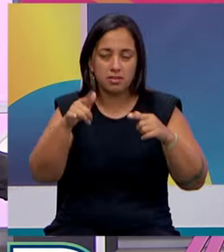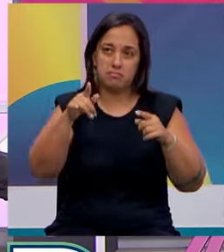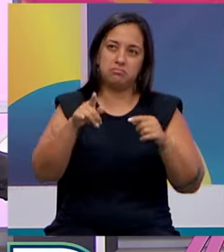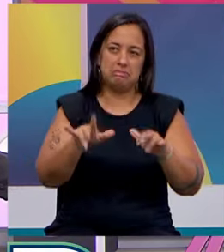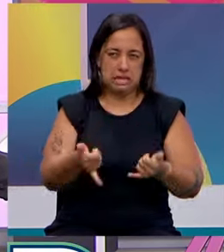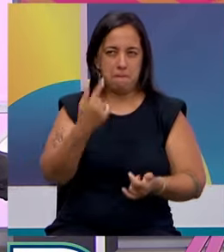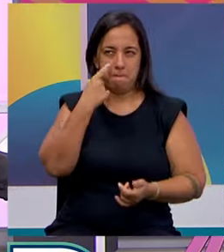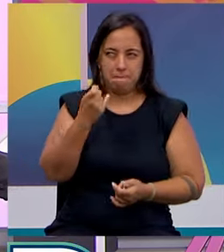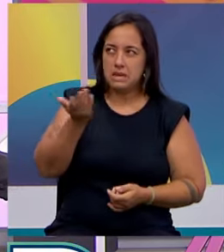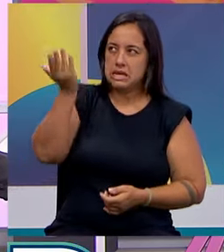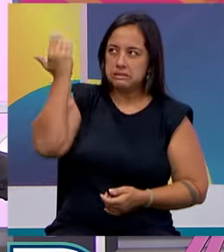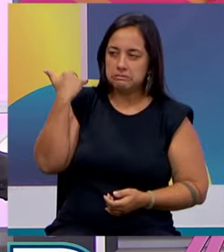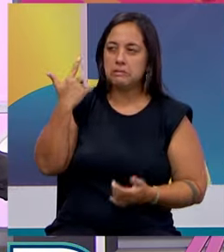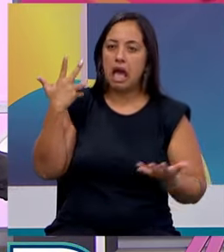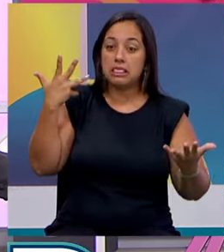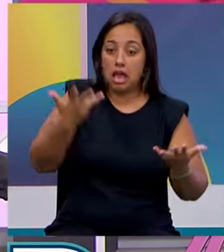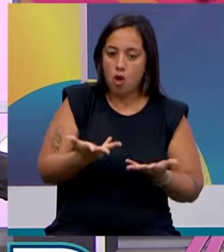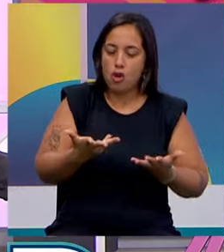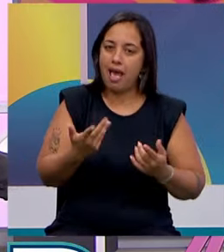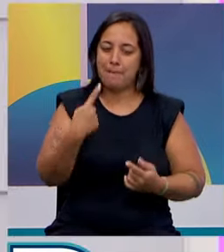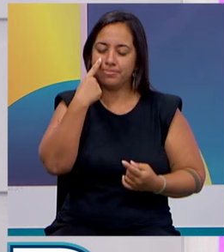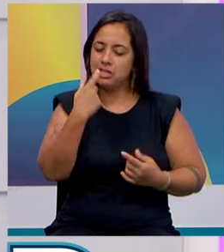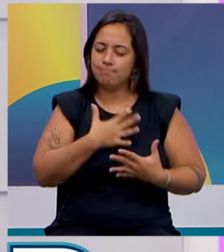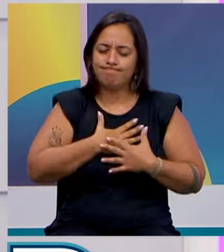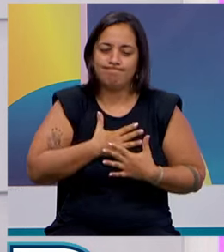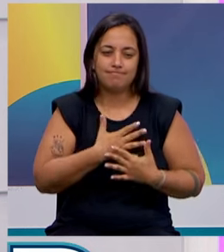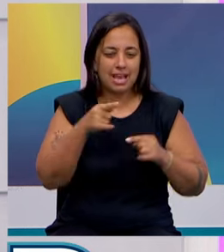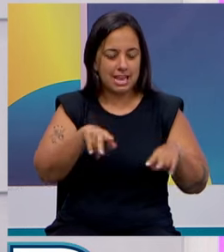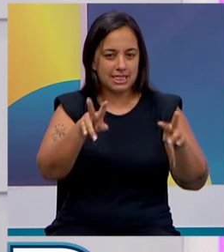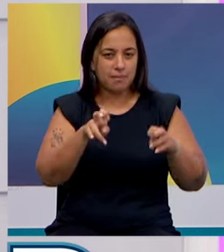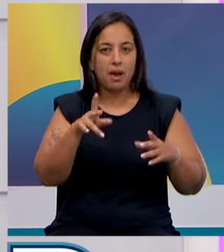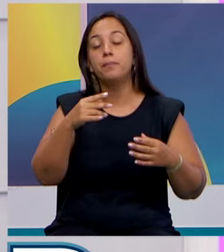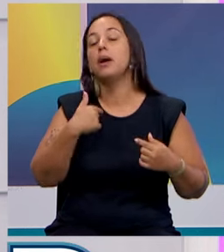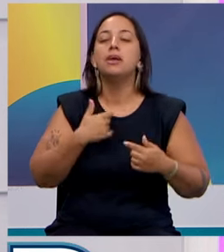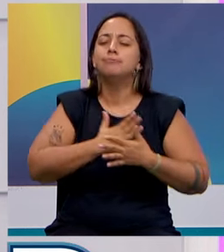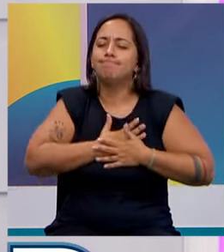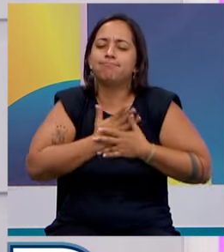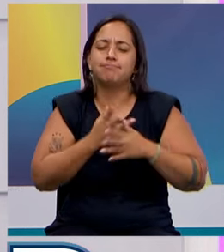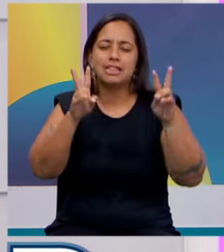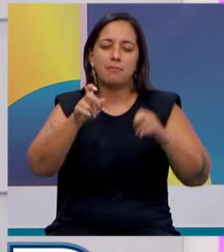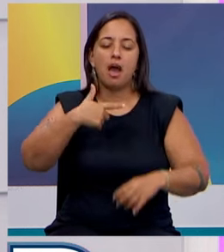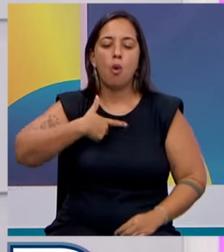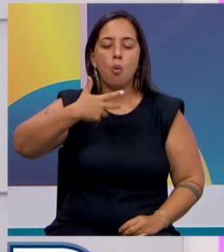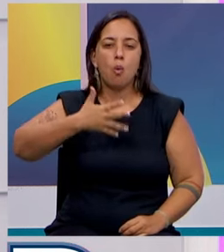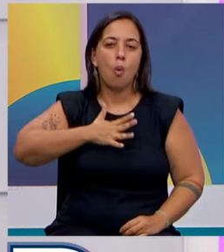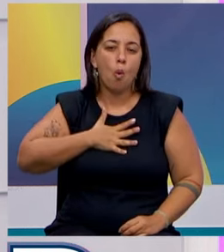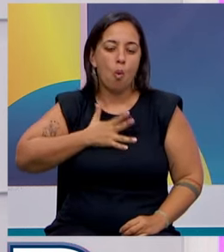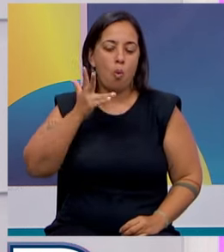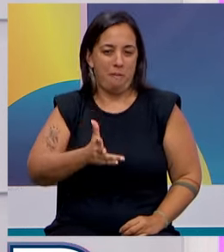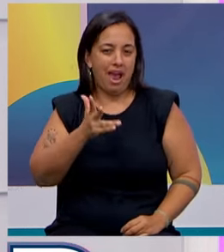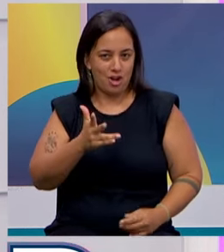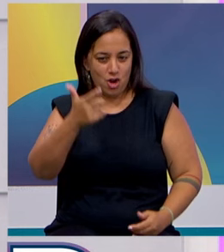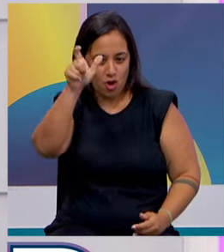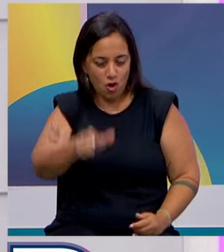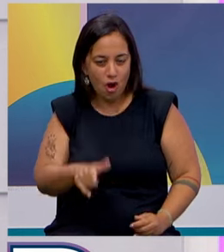esta parte te apasionó el tema. Sí, ¿no? Me apasiona el tema del ser humano, de cómo vivimos, cómo